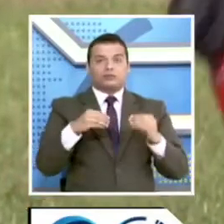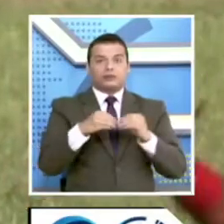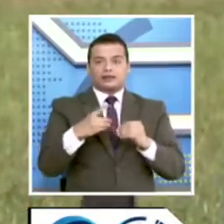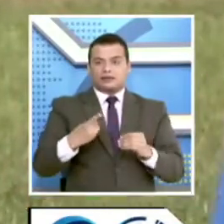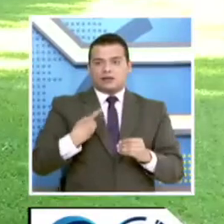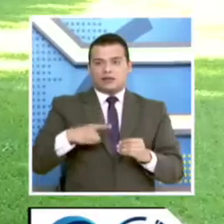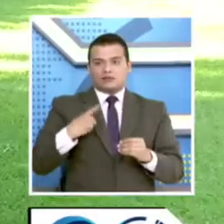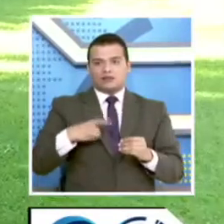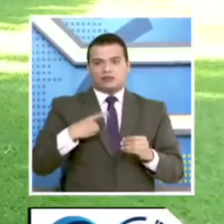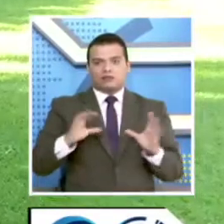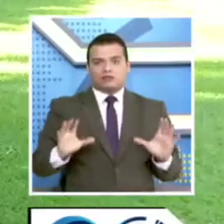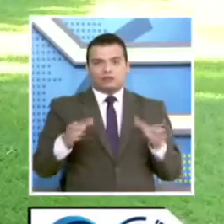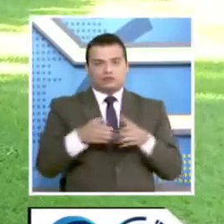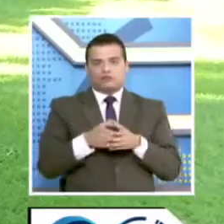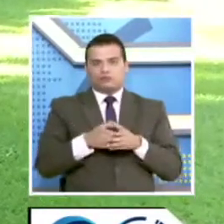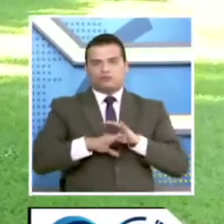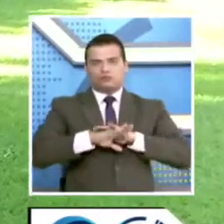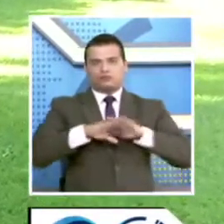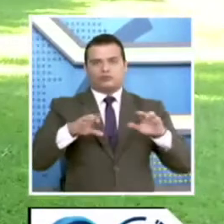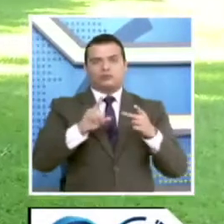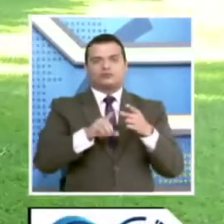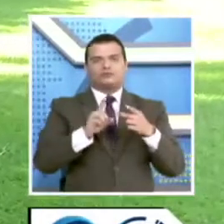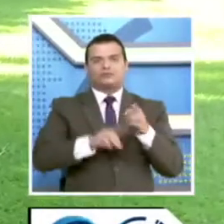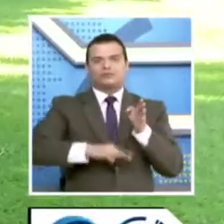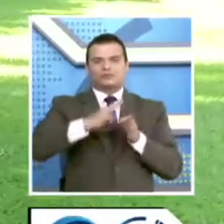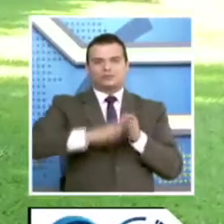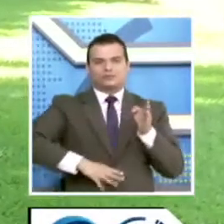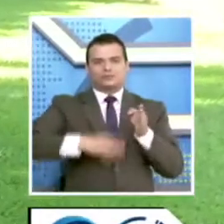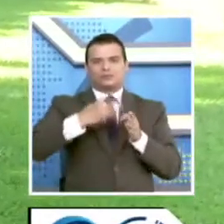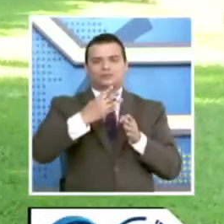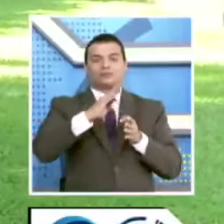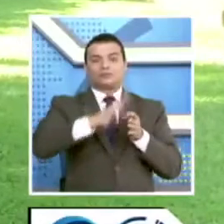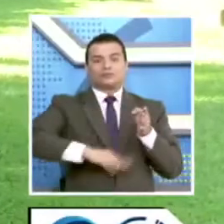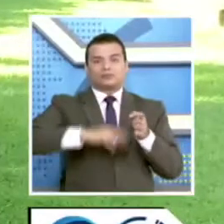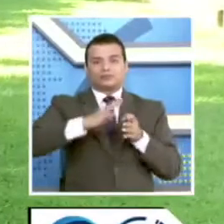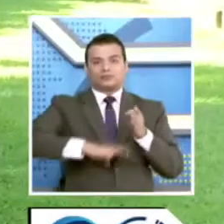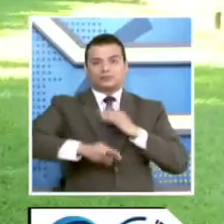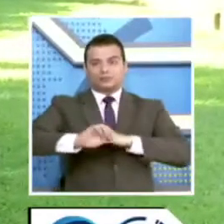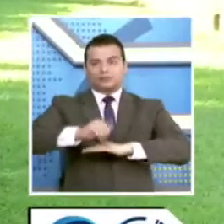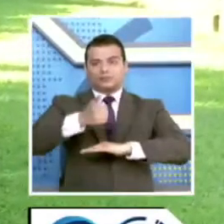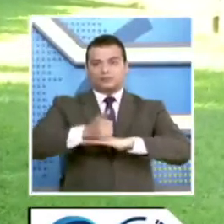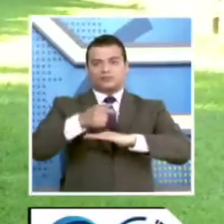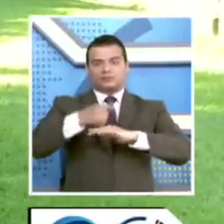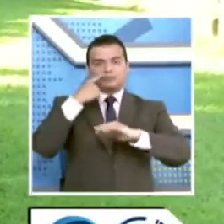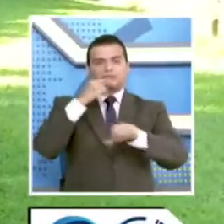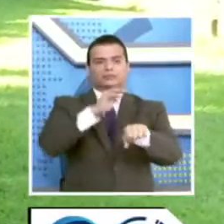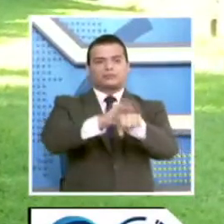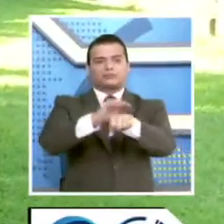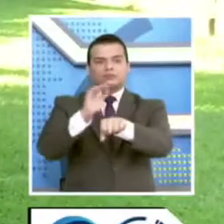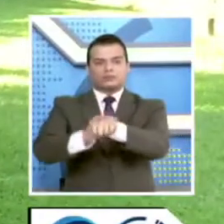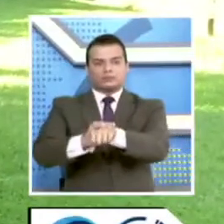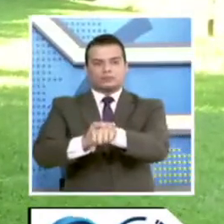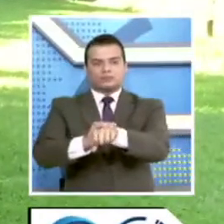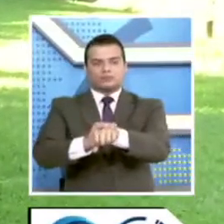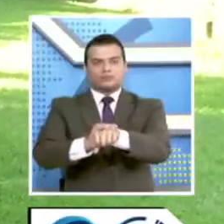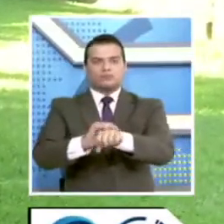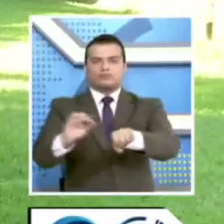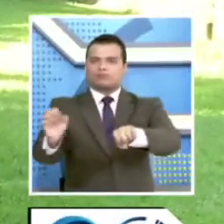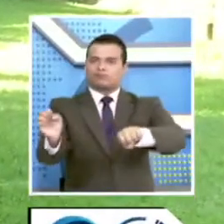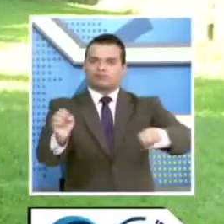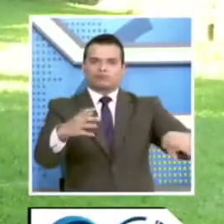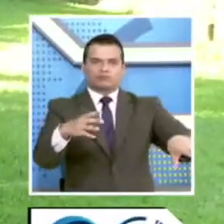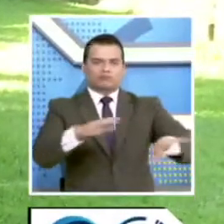colectivo. Tristeza en el Barcelona por el anuncio de su técnico Juan Carlos Unzué al mencionar que se